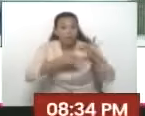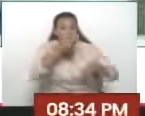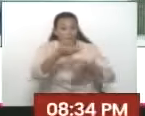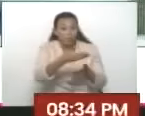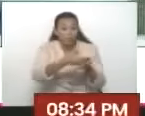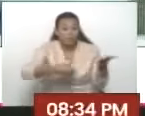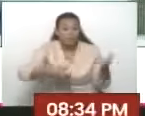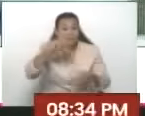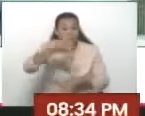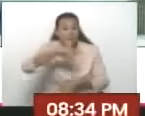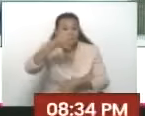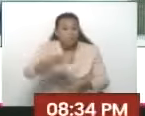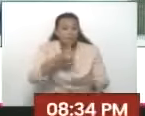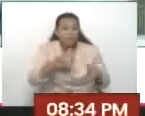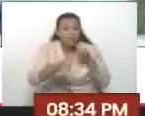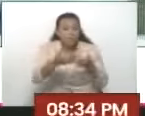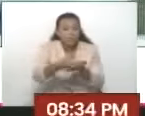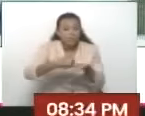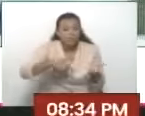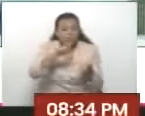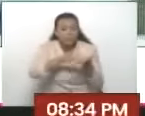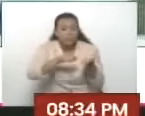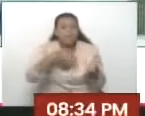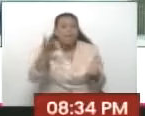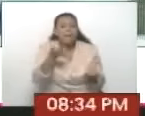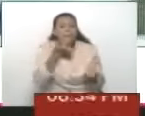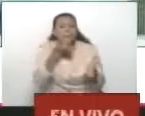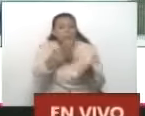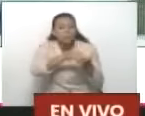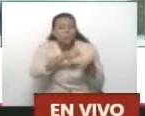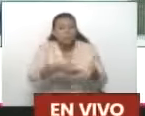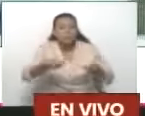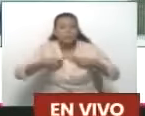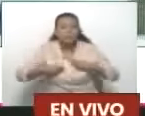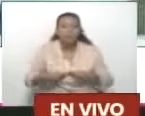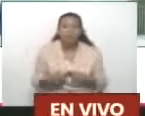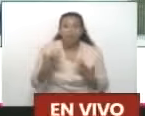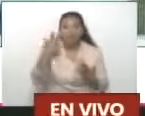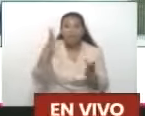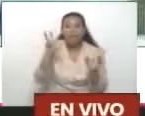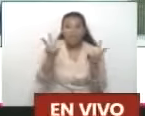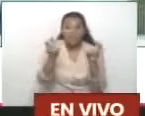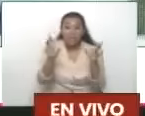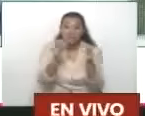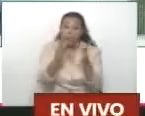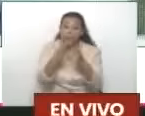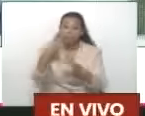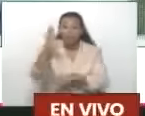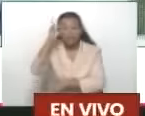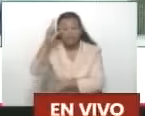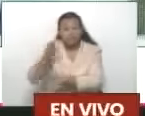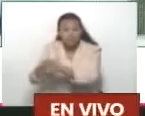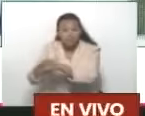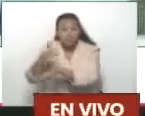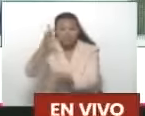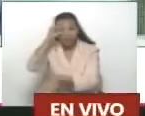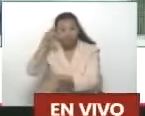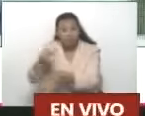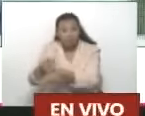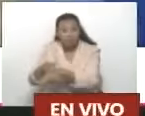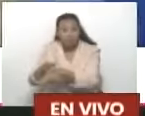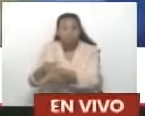Me mantienen informado, bien informado. Vamos a estar encima de este tema, madrina. Tion.